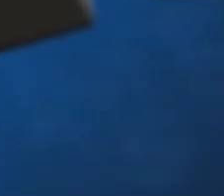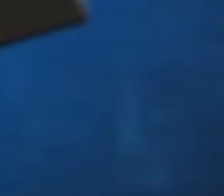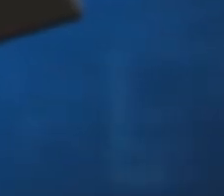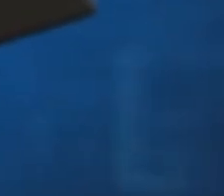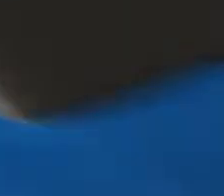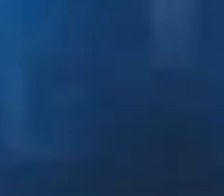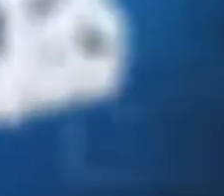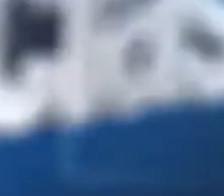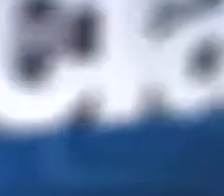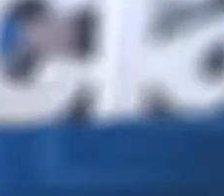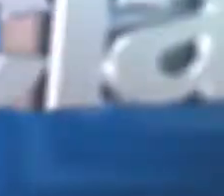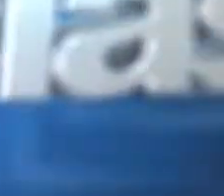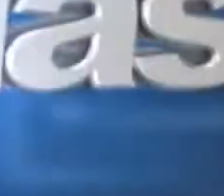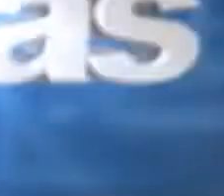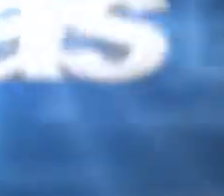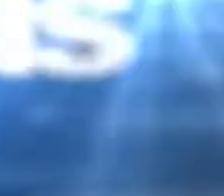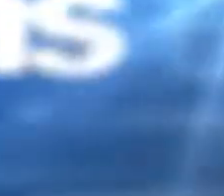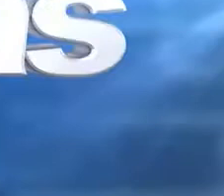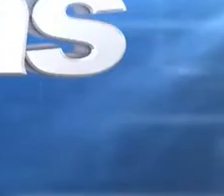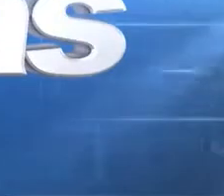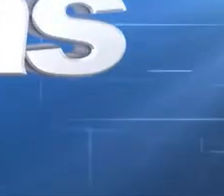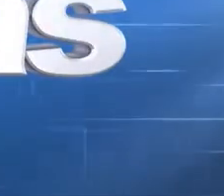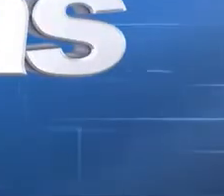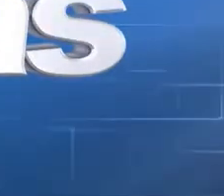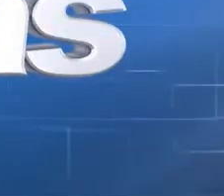completa información del Triángulo del Café.